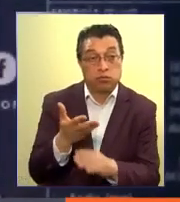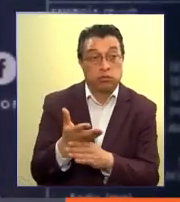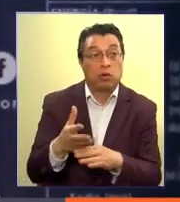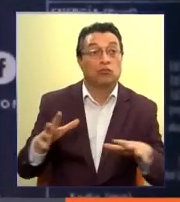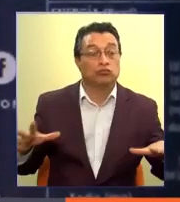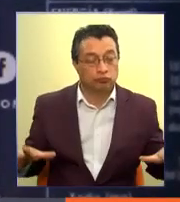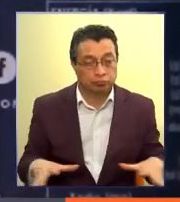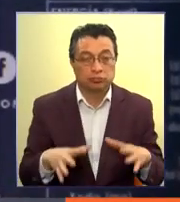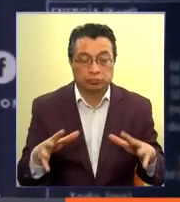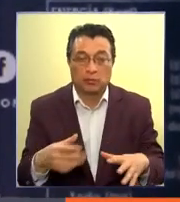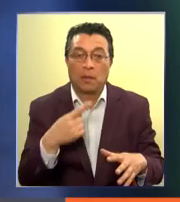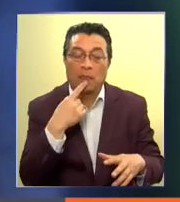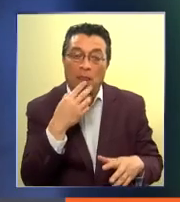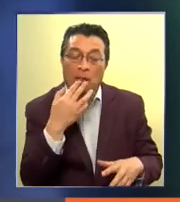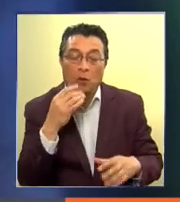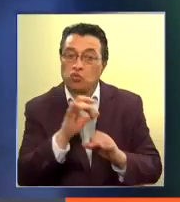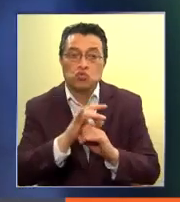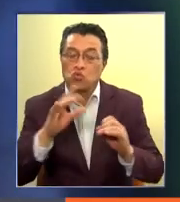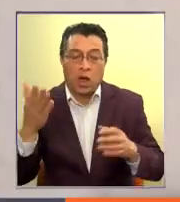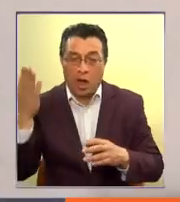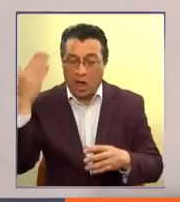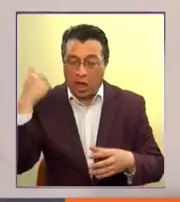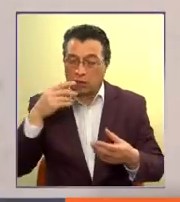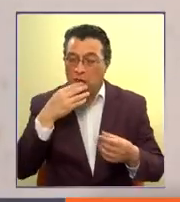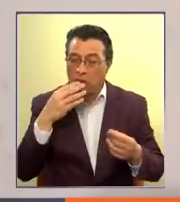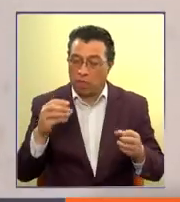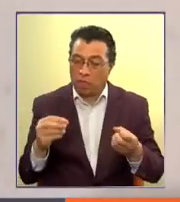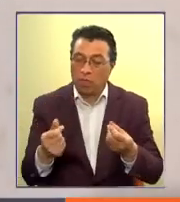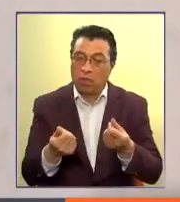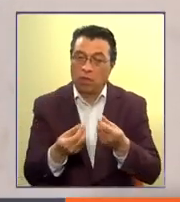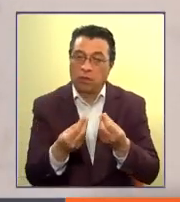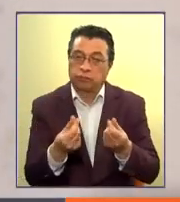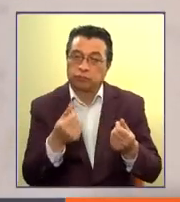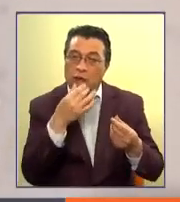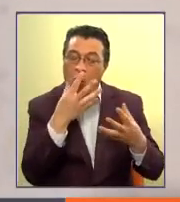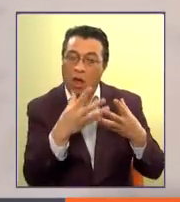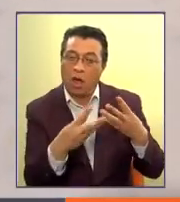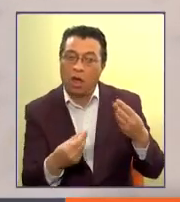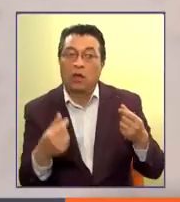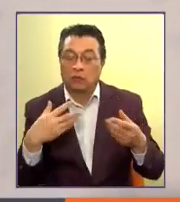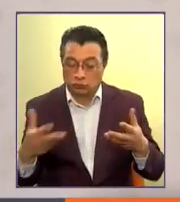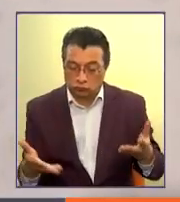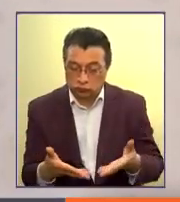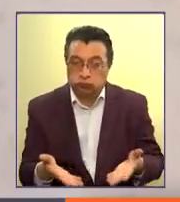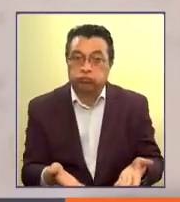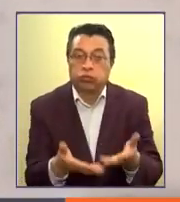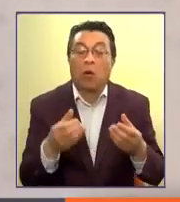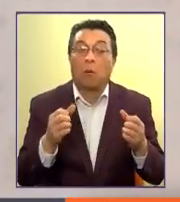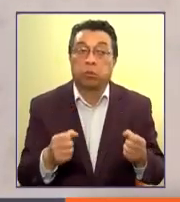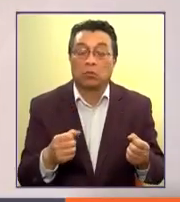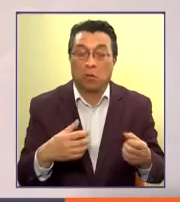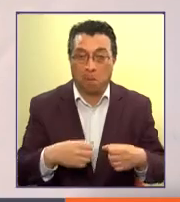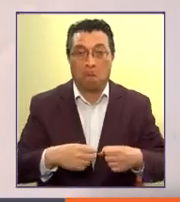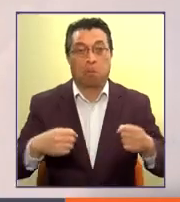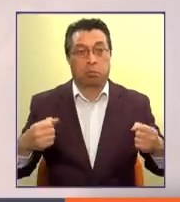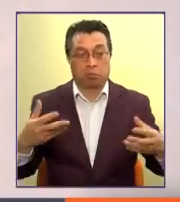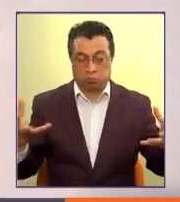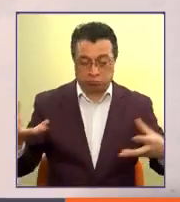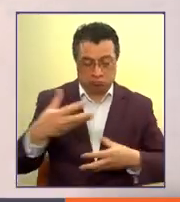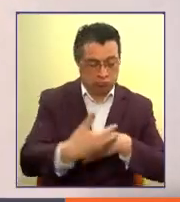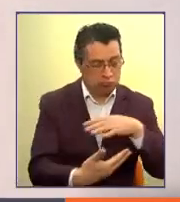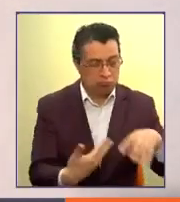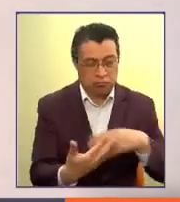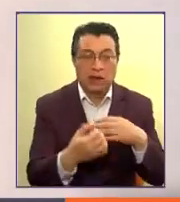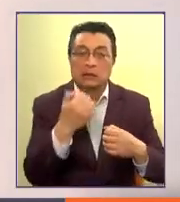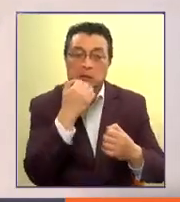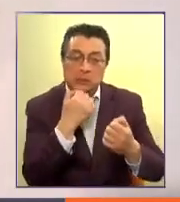que nunca habían probado en versión líquida, con alimentos que sin ese empujón jamás se habrían atrevido a mezclar. La prueba y error